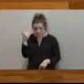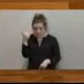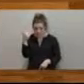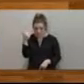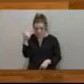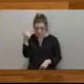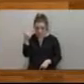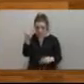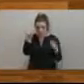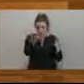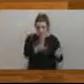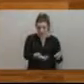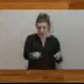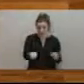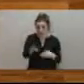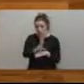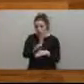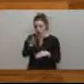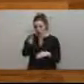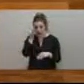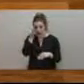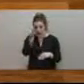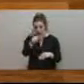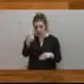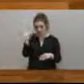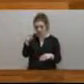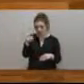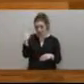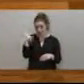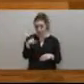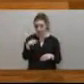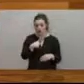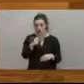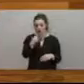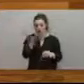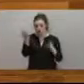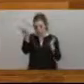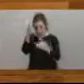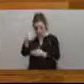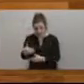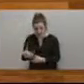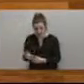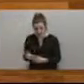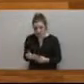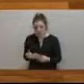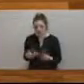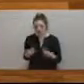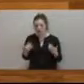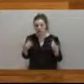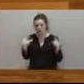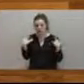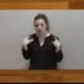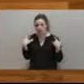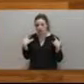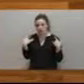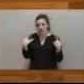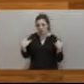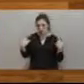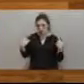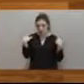tanto ustedes como la consejera y el presidente, que ya les digo que no están, el cargo que ostentan o que